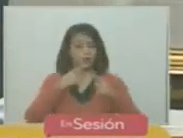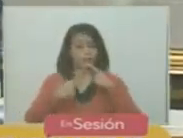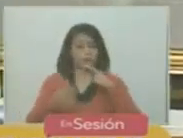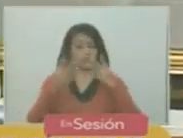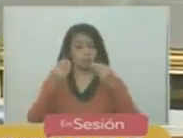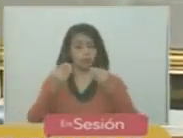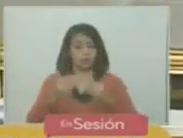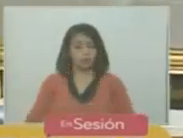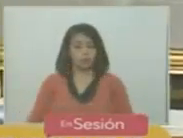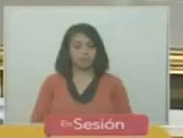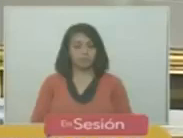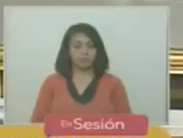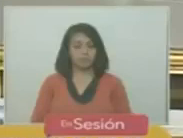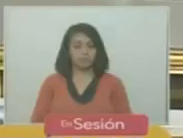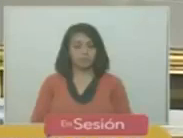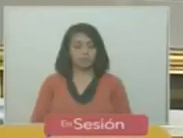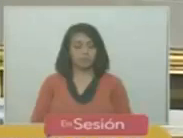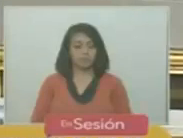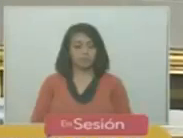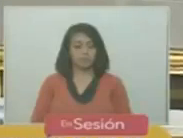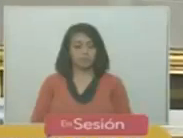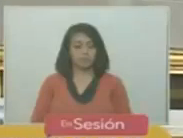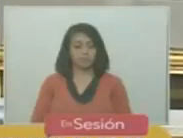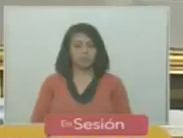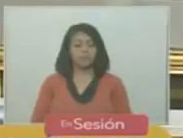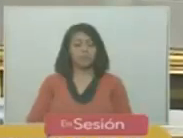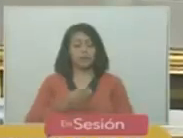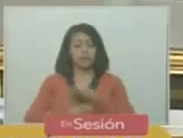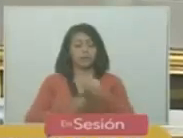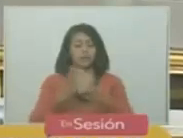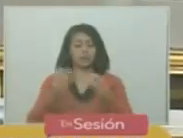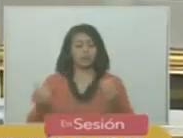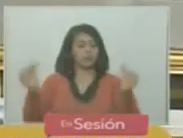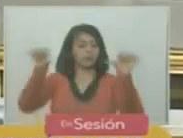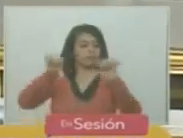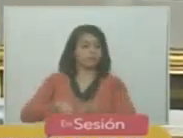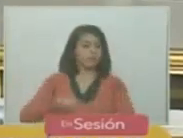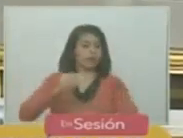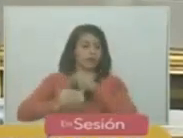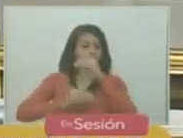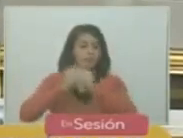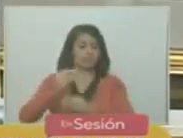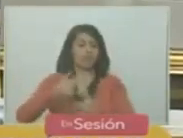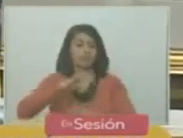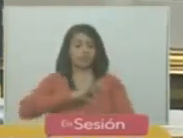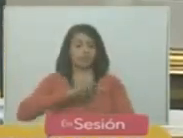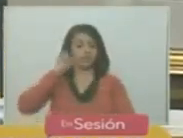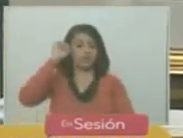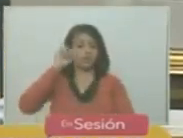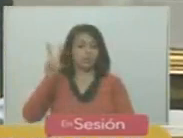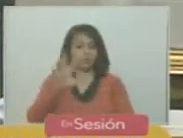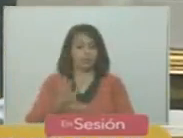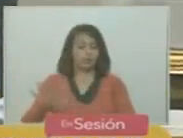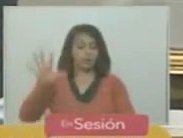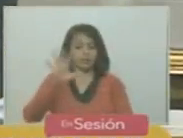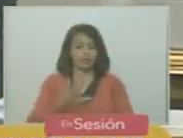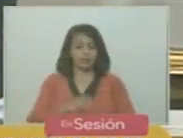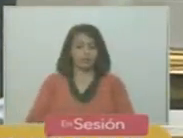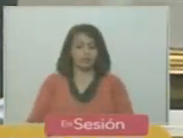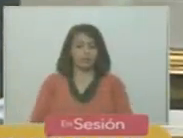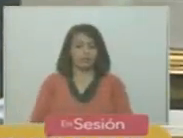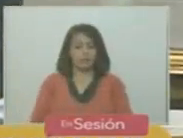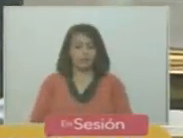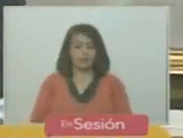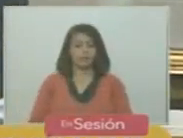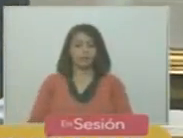mucho era, le ha hecho mucho daño a la construcción del socialismo en Venezuela